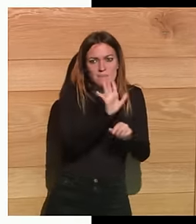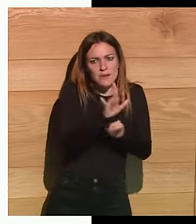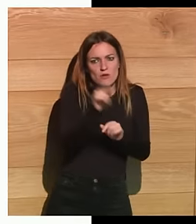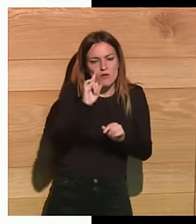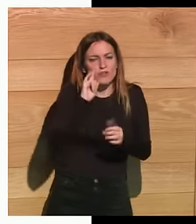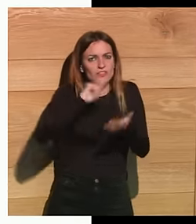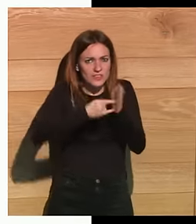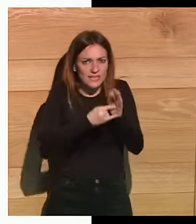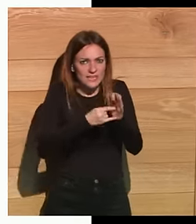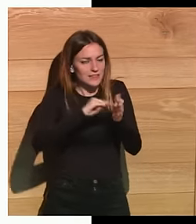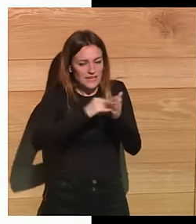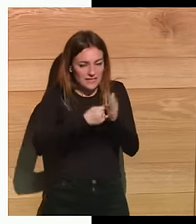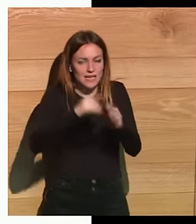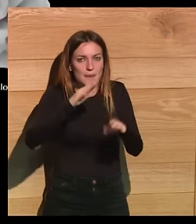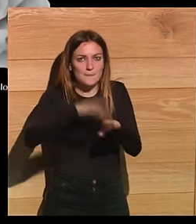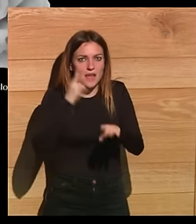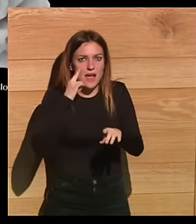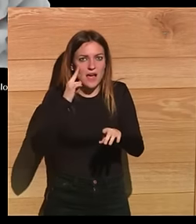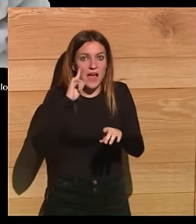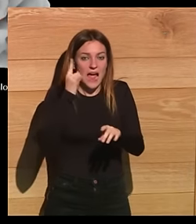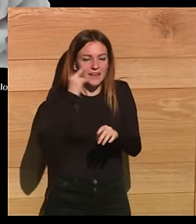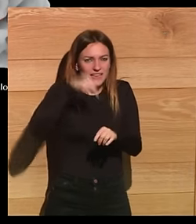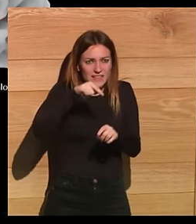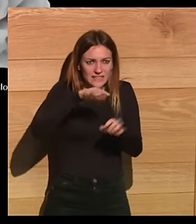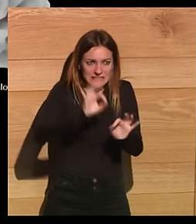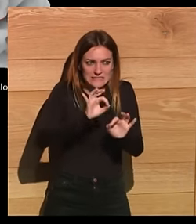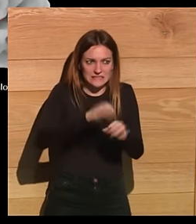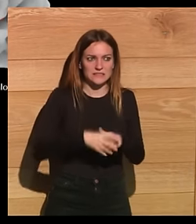para analizar la secuencia.